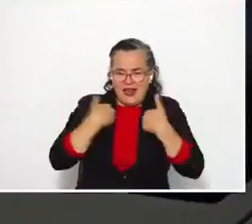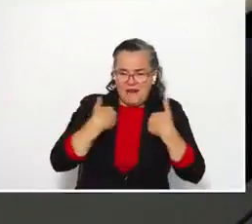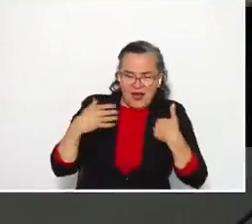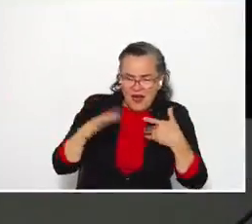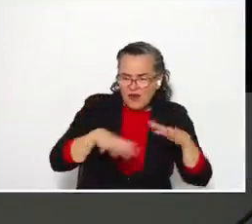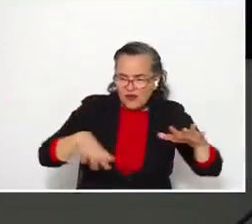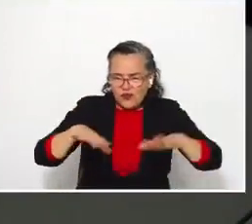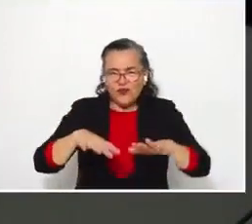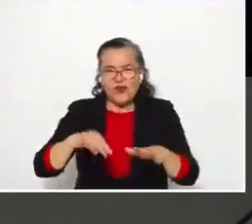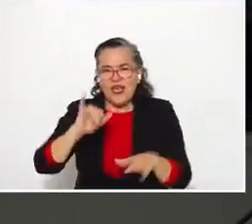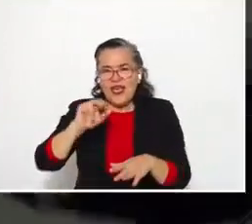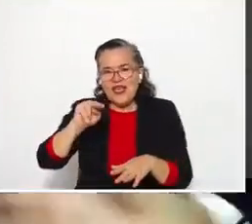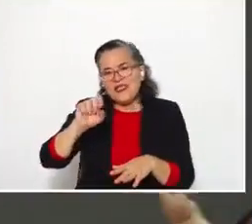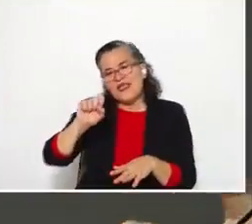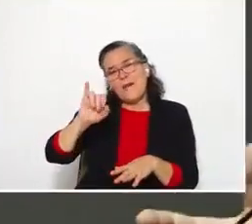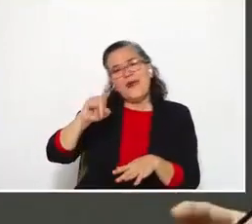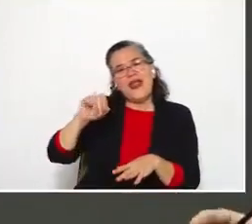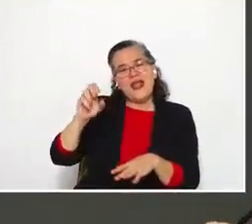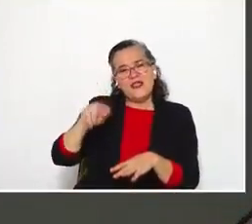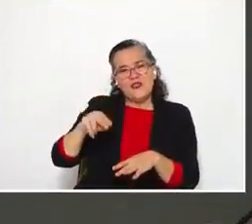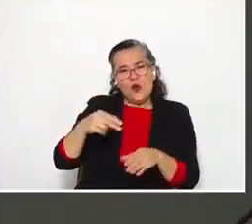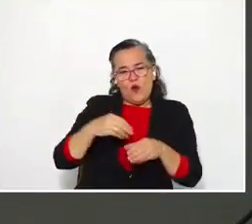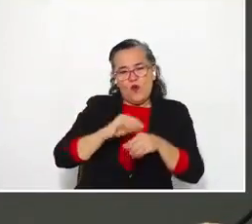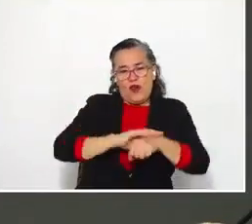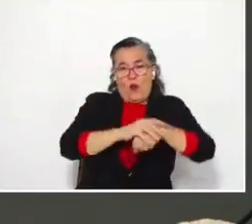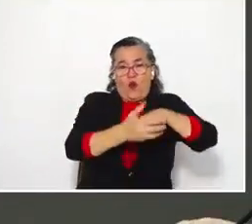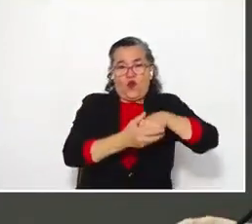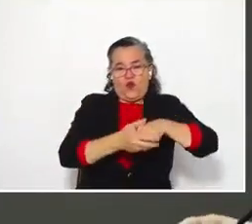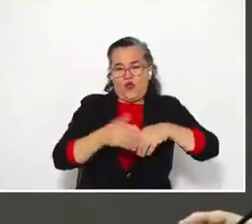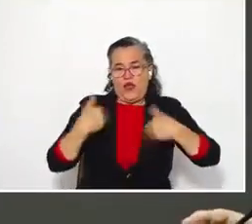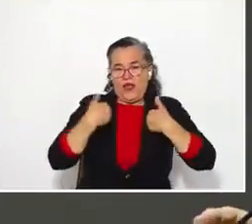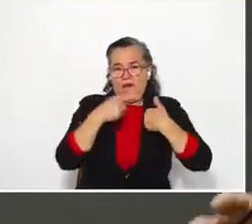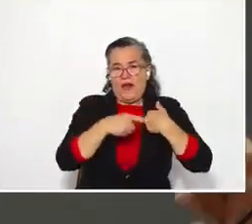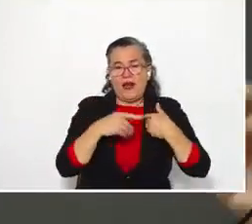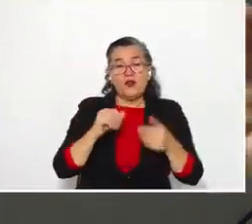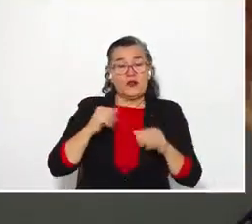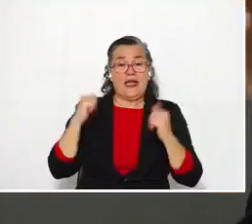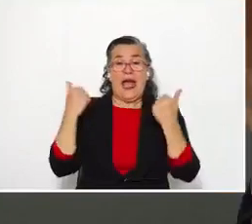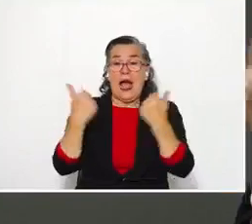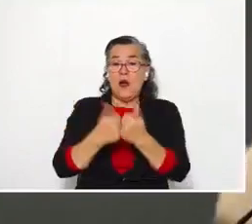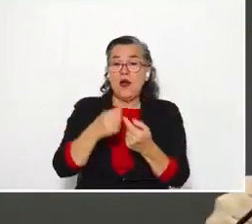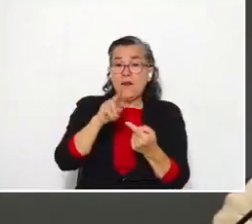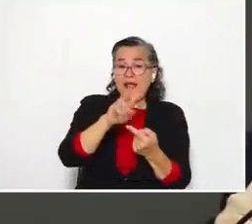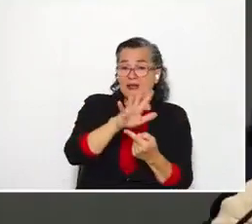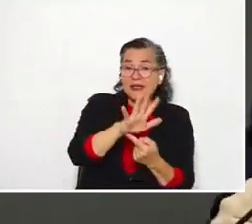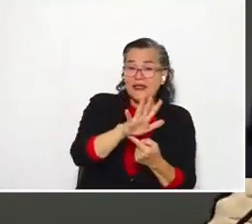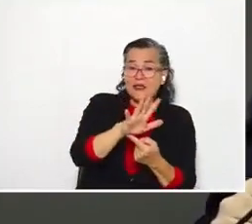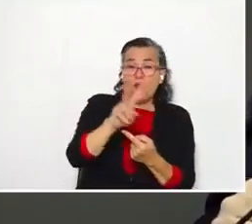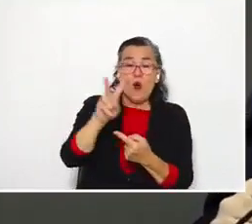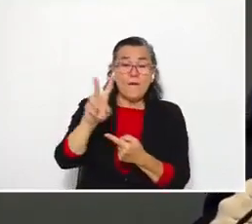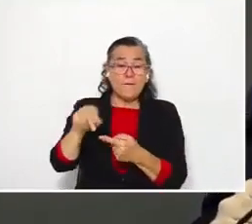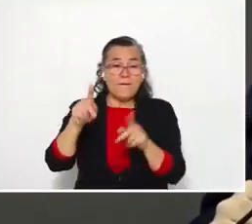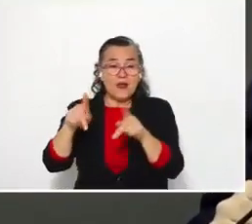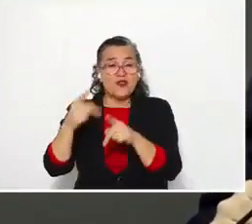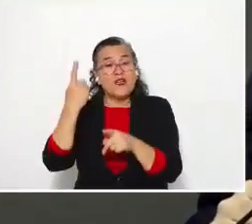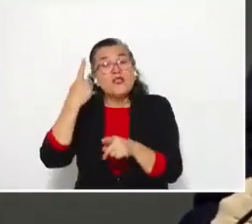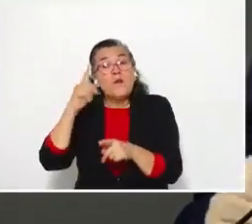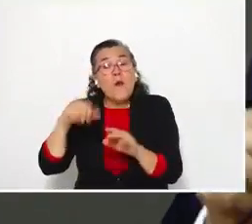después, las aulas no eran más grandes que para tener de 25 a 20 personas por